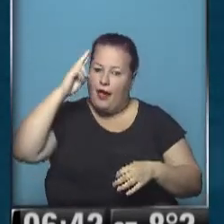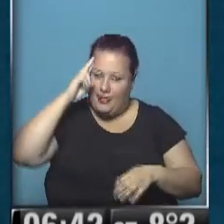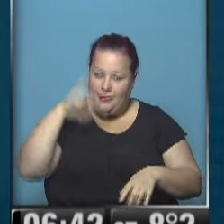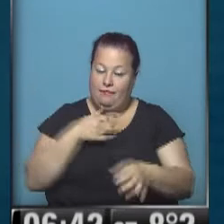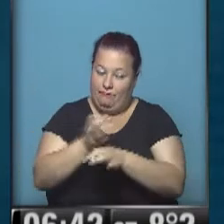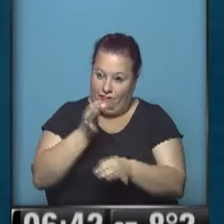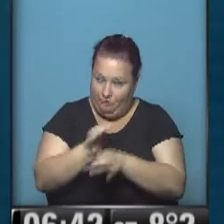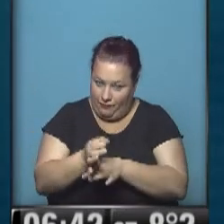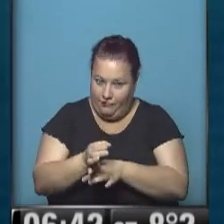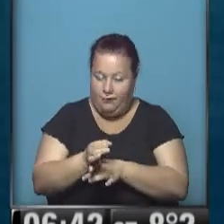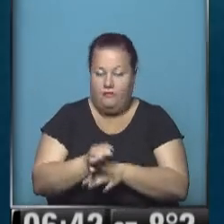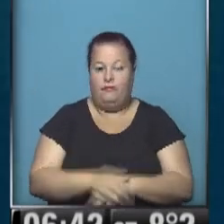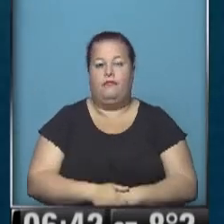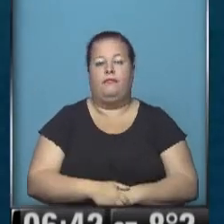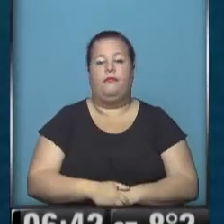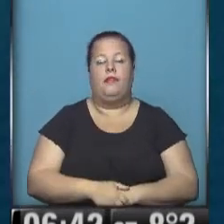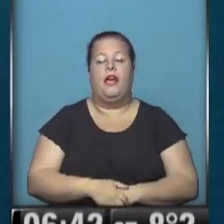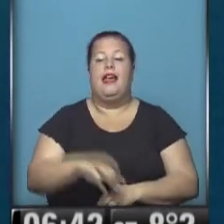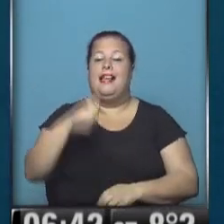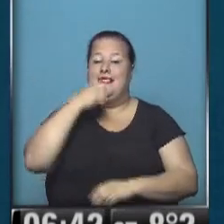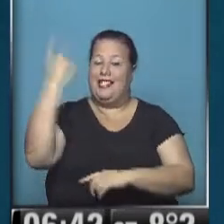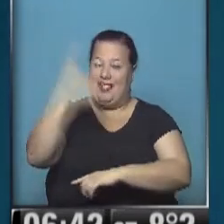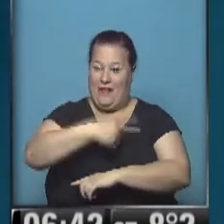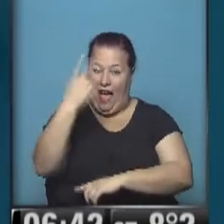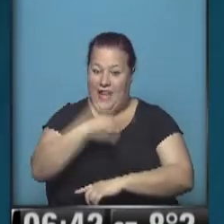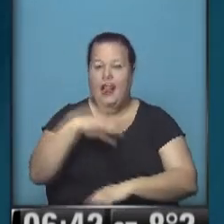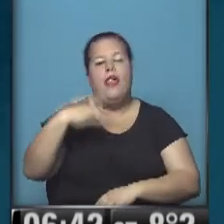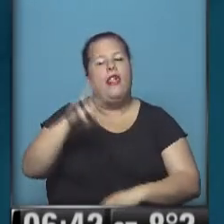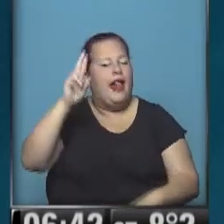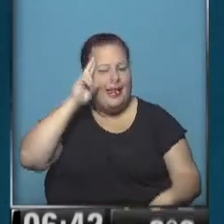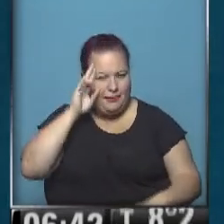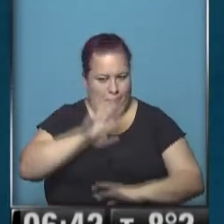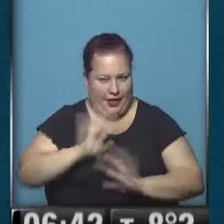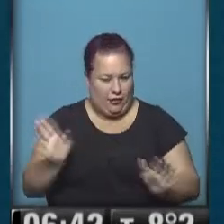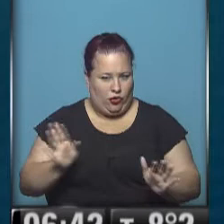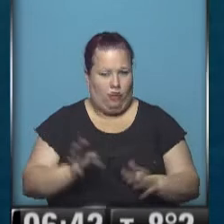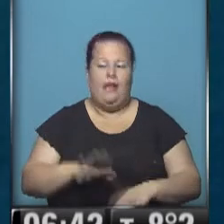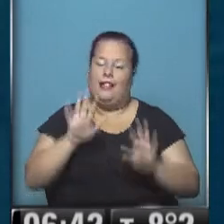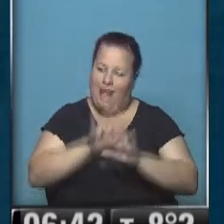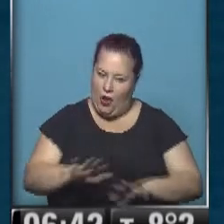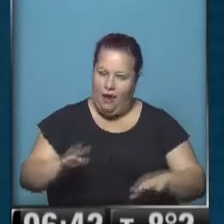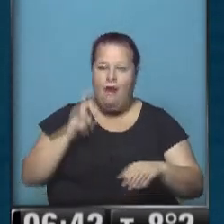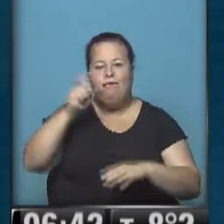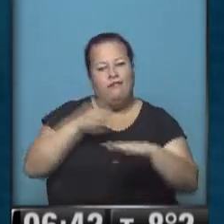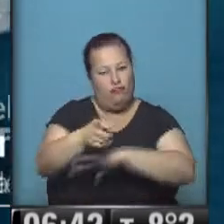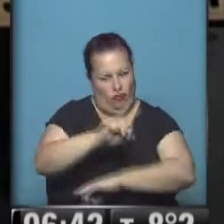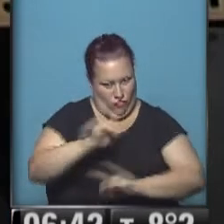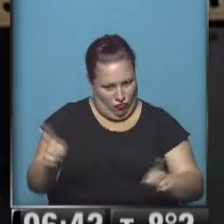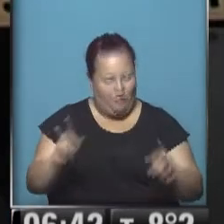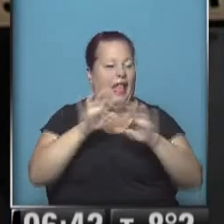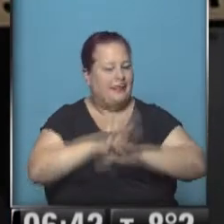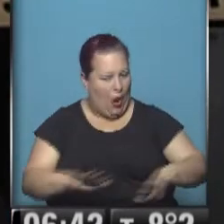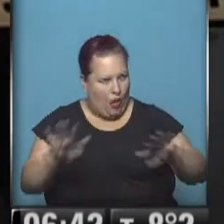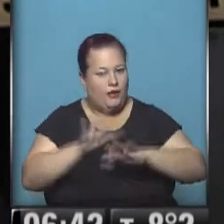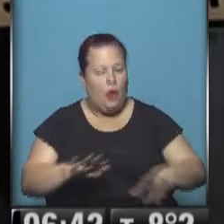recomendación de los pasos a nivel siempre respeté las barras hasta luego hasta luego hubo querido